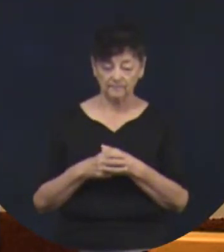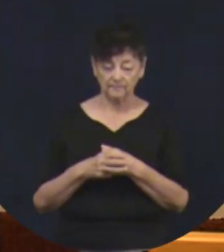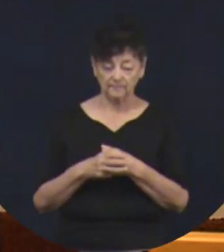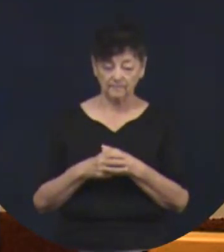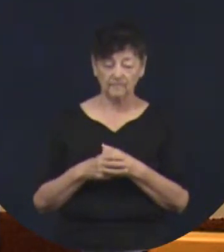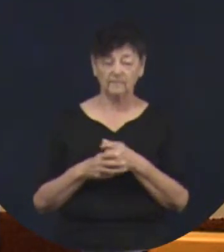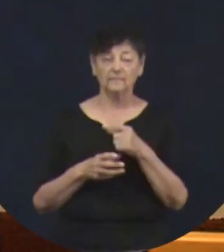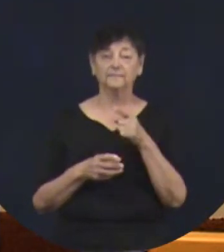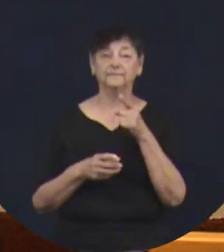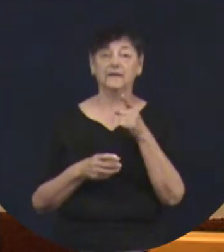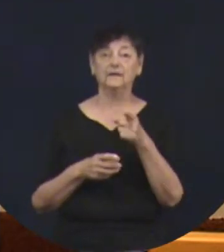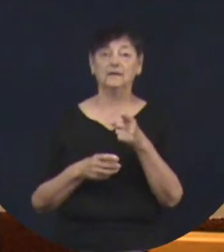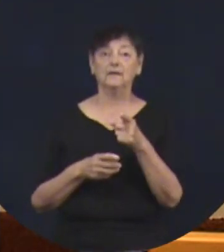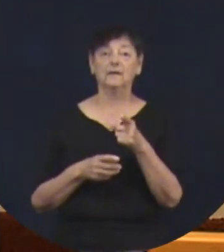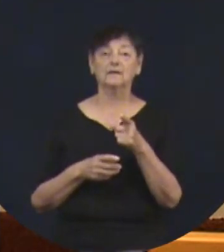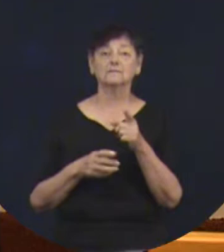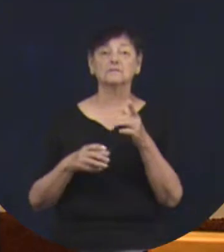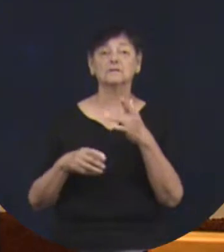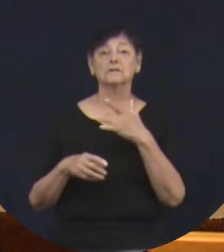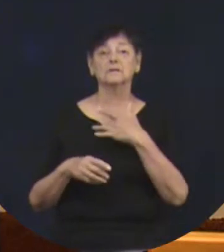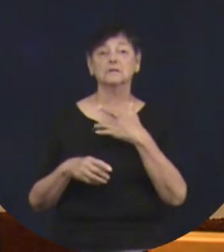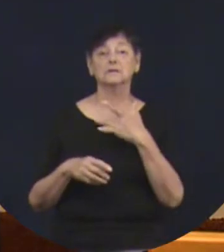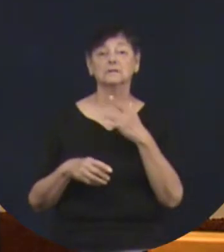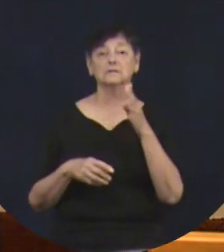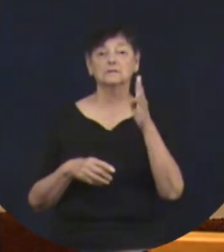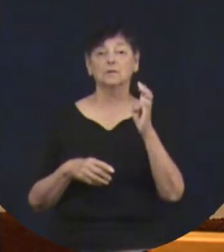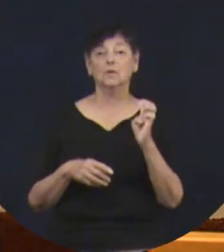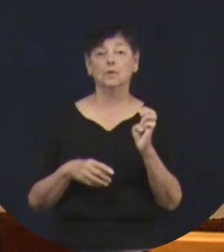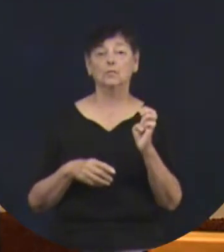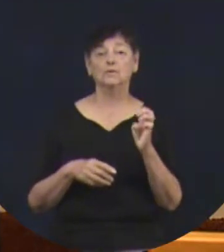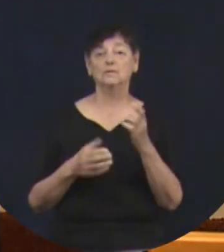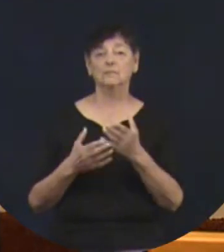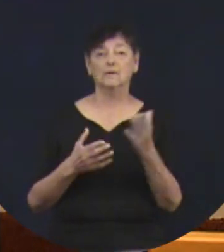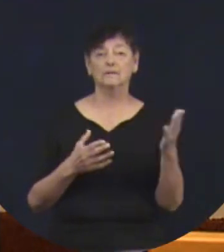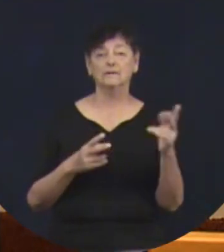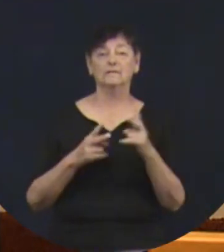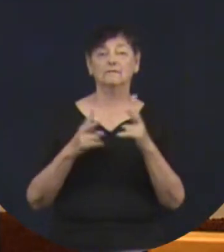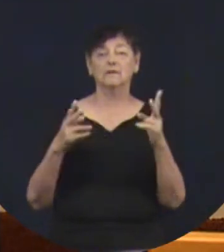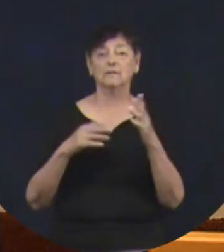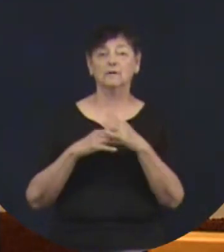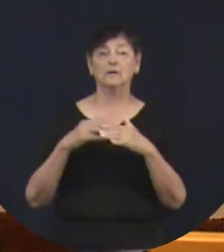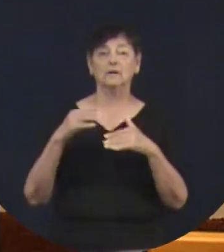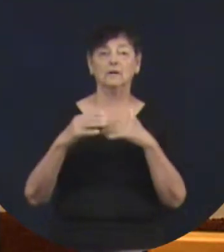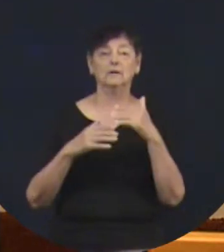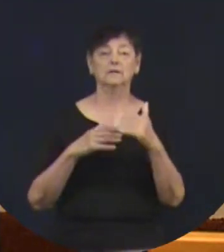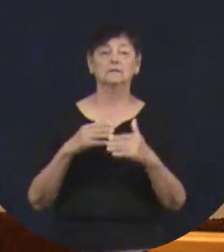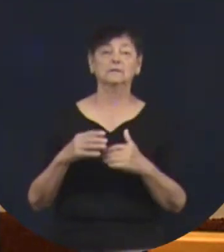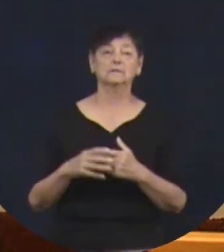Y ella estaba movida de ser una cosa muy generosa.